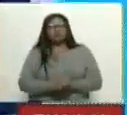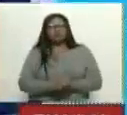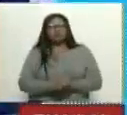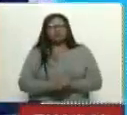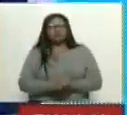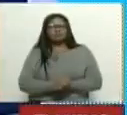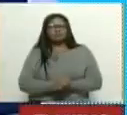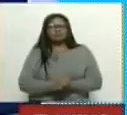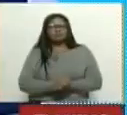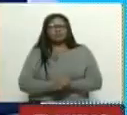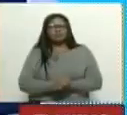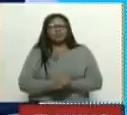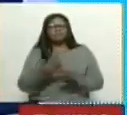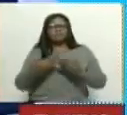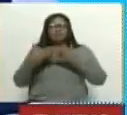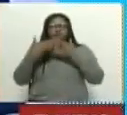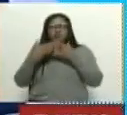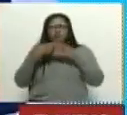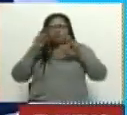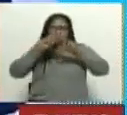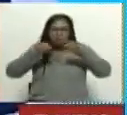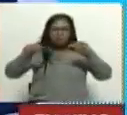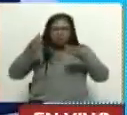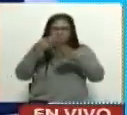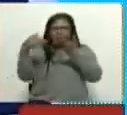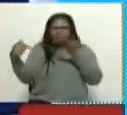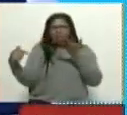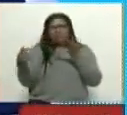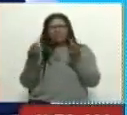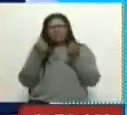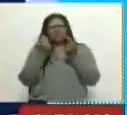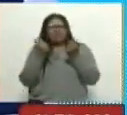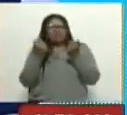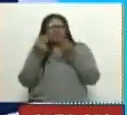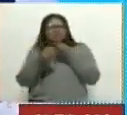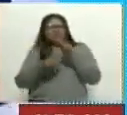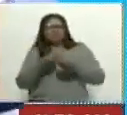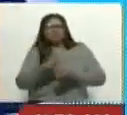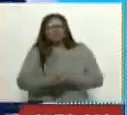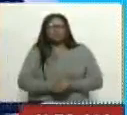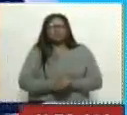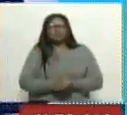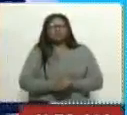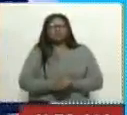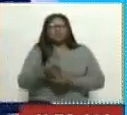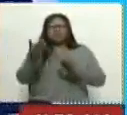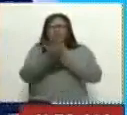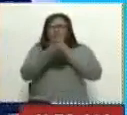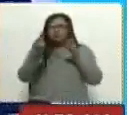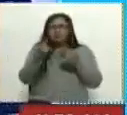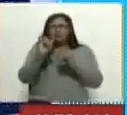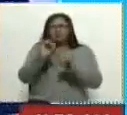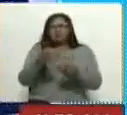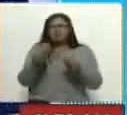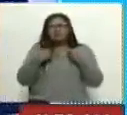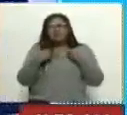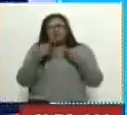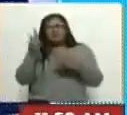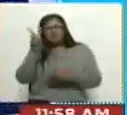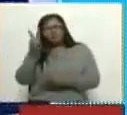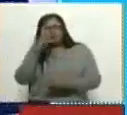con estudios con tierras y con una cantidad de dinero determinada era esa la democracia que vivía Venezuela